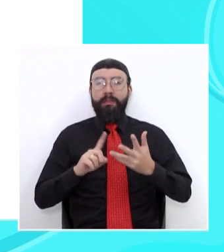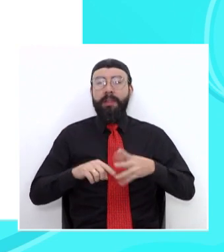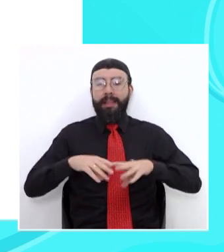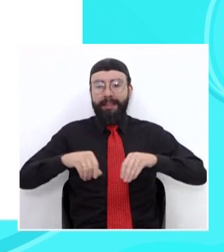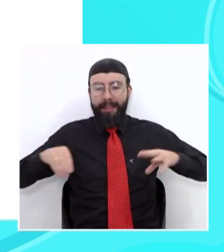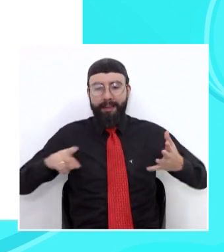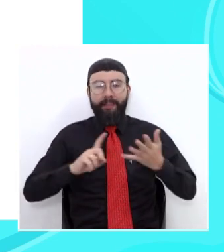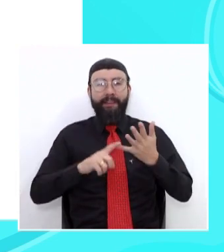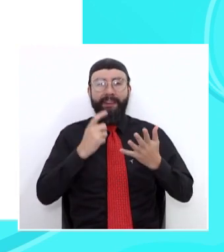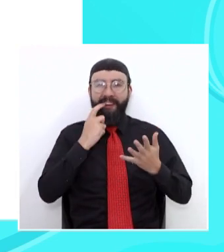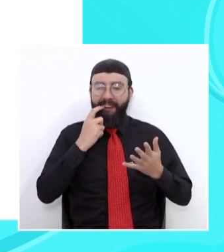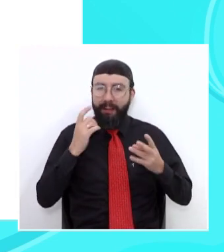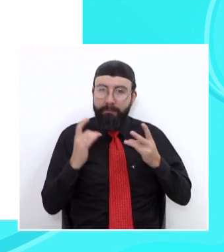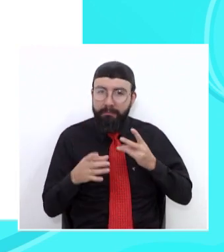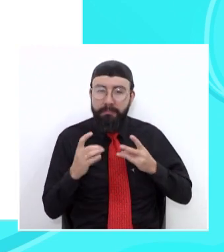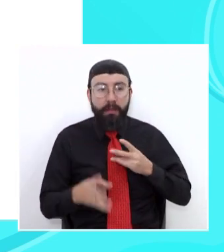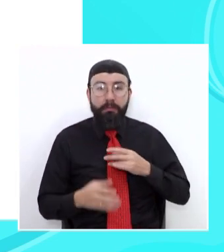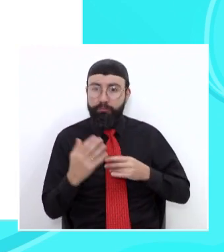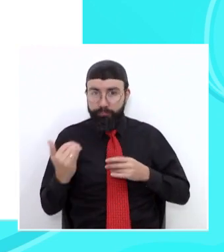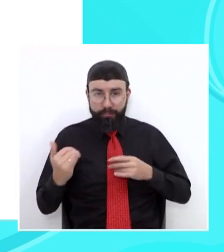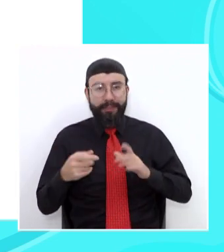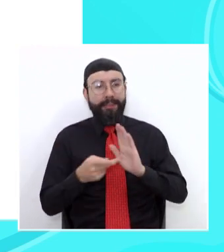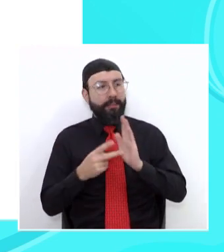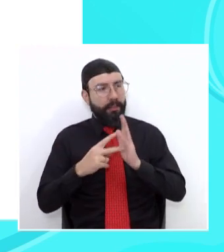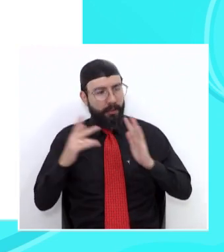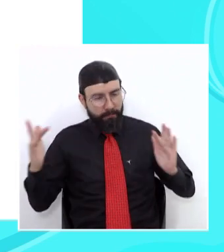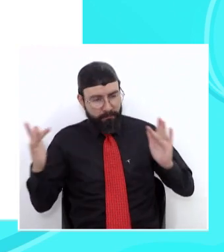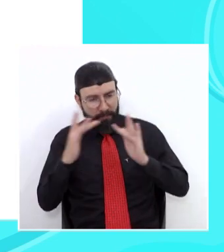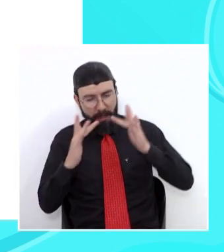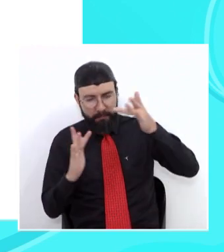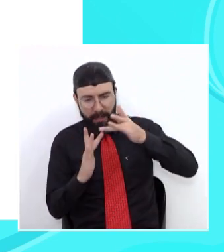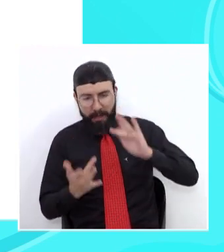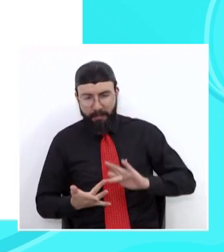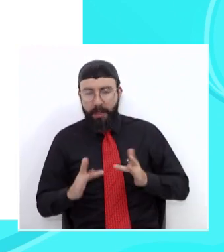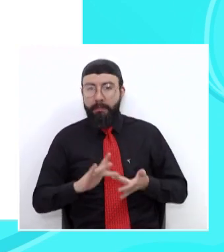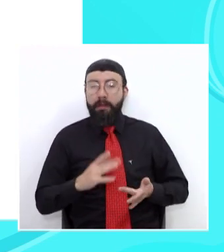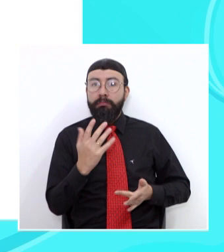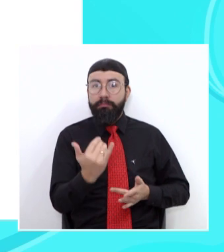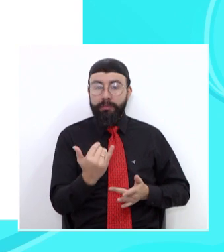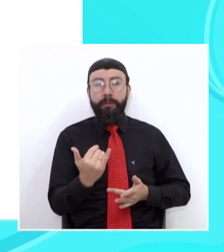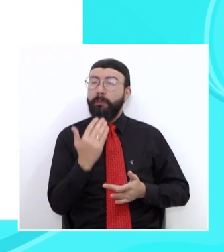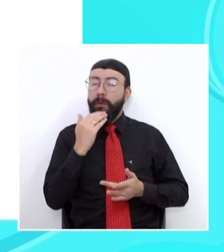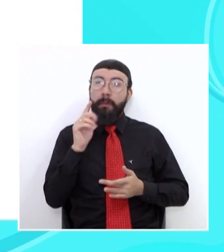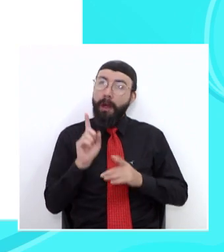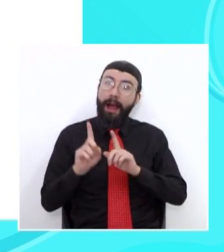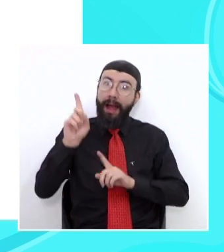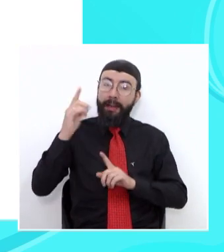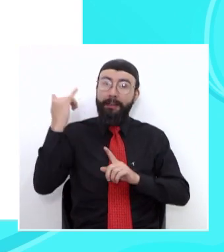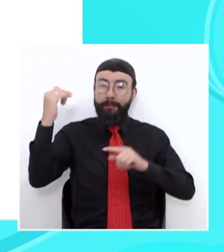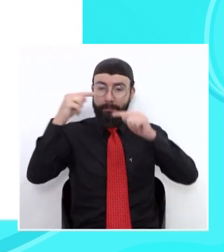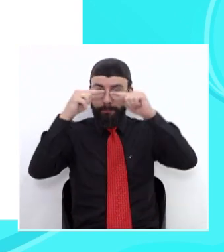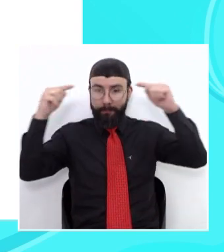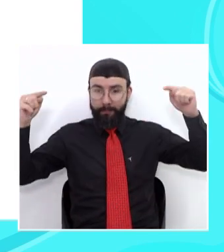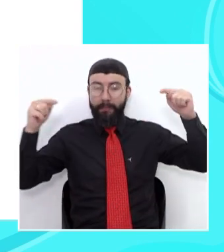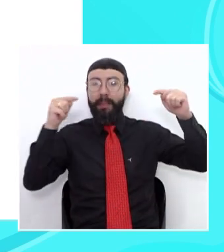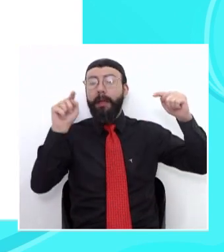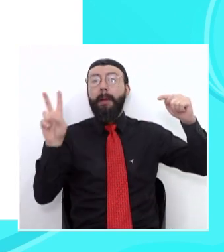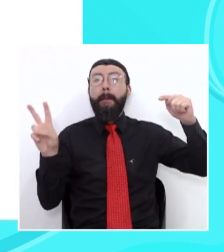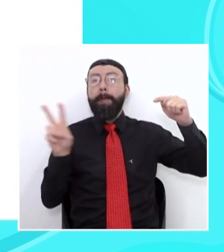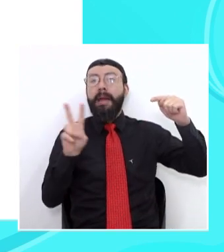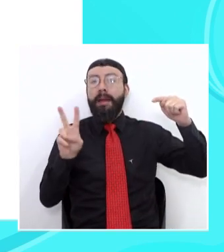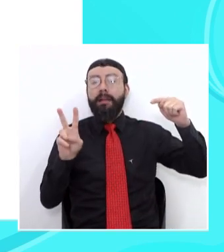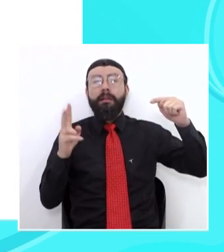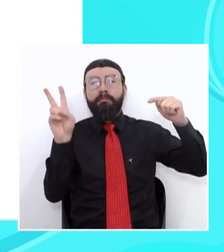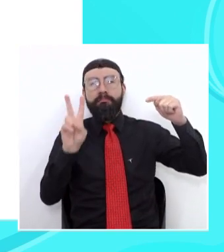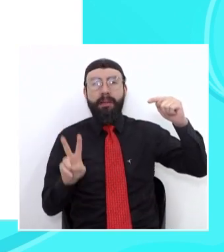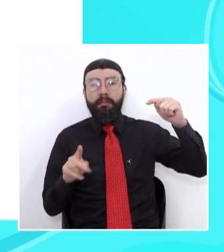metal, y estos forman ejes. Entonces la parte superior, ¿no es cierto?, de la pantalla, digamos que la línea verde es la representación de